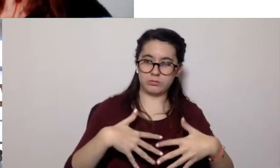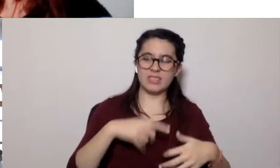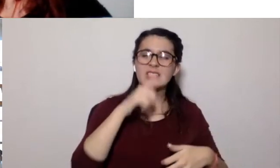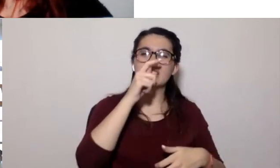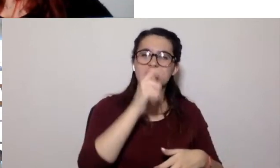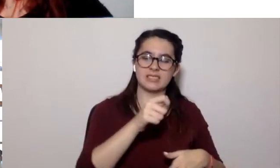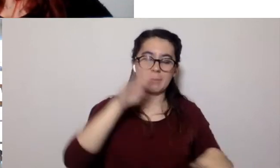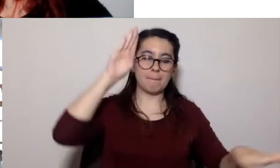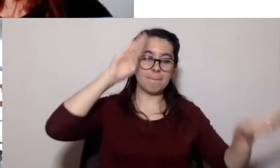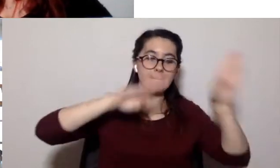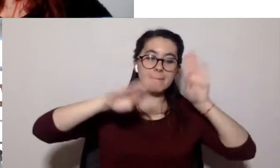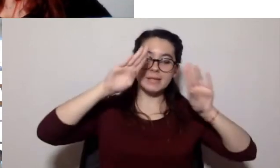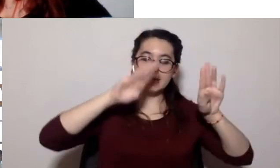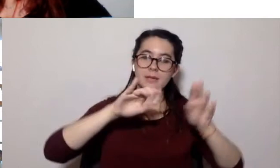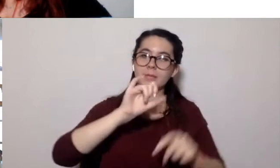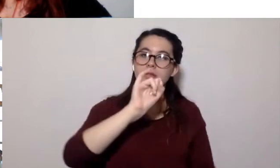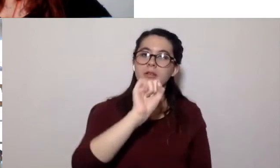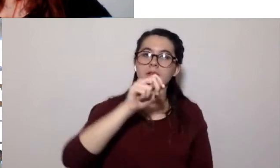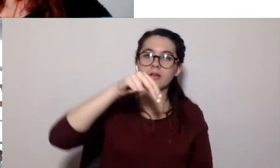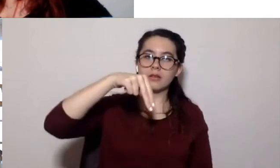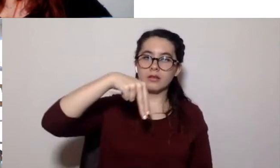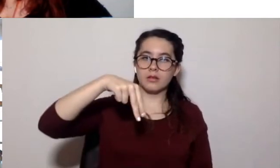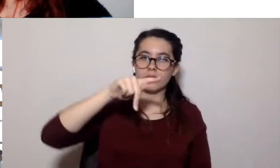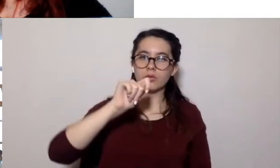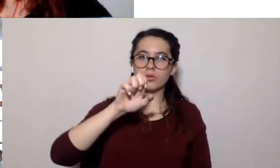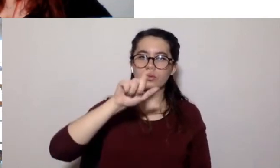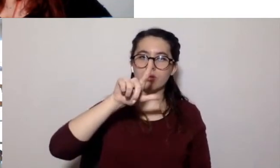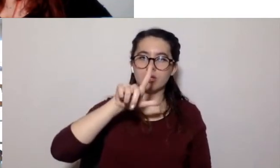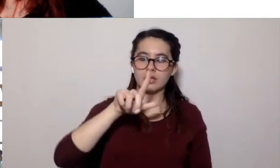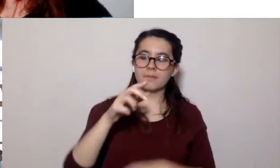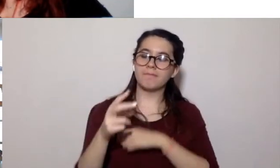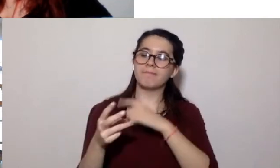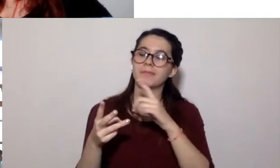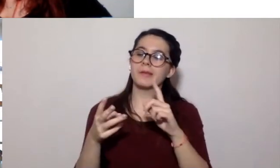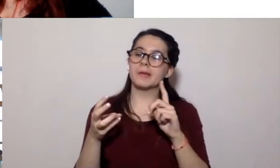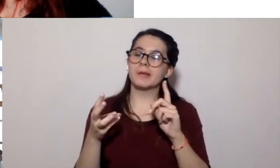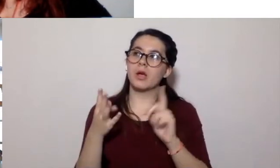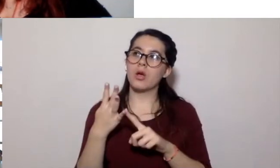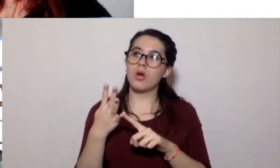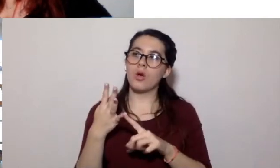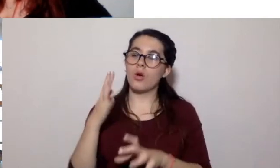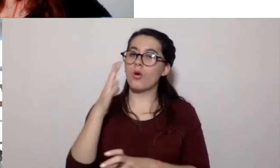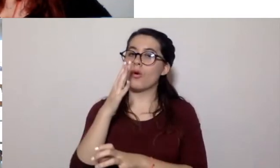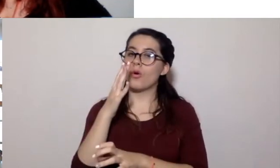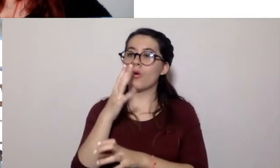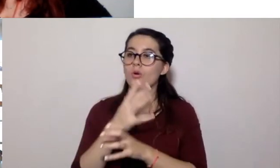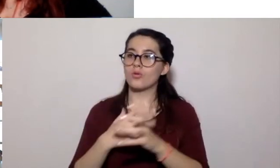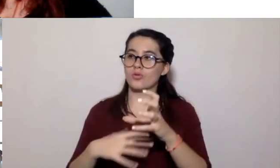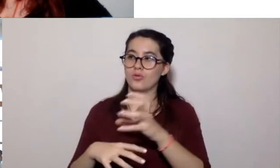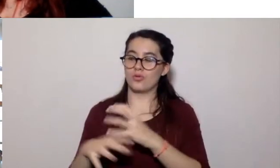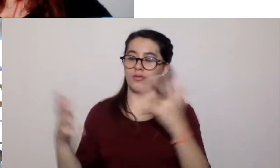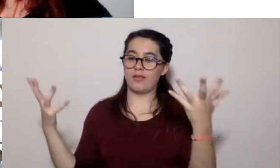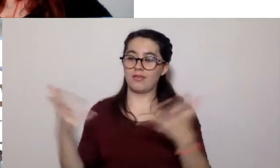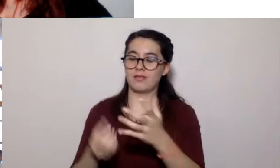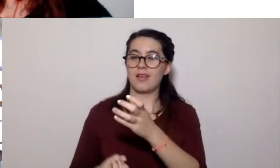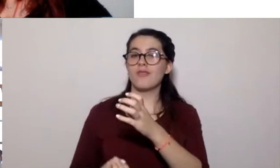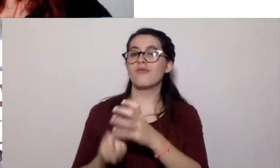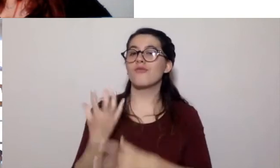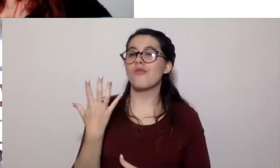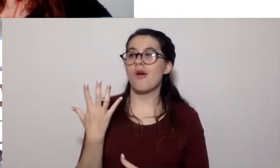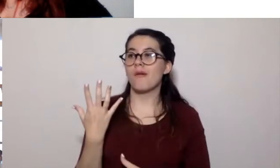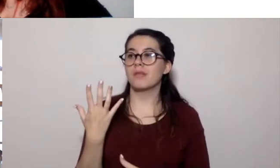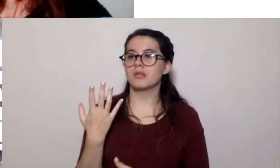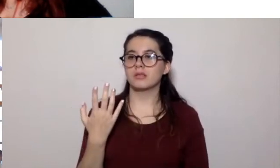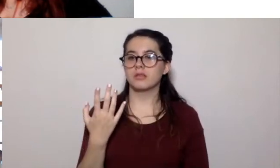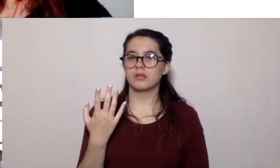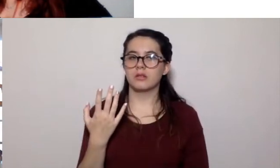¿no? Que hagas cosas nuevas que te gusten, no cosas nuevas que sientas que tienes que